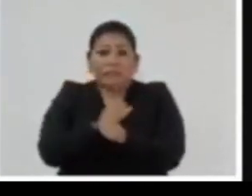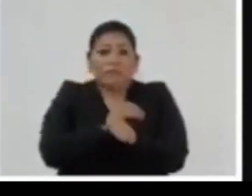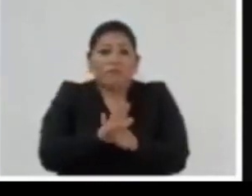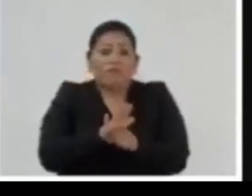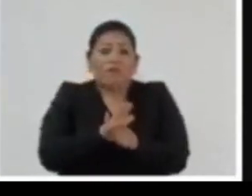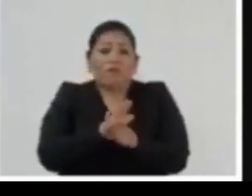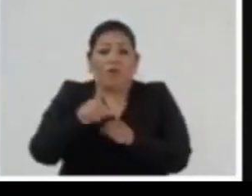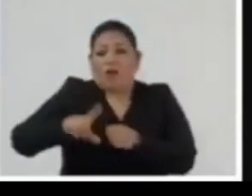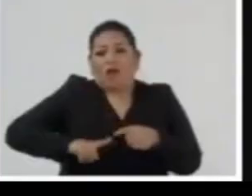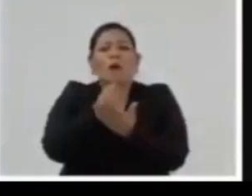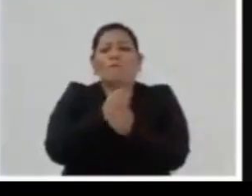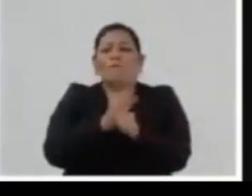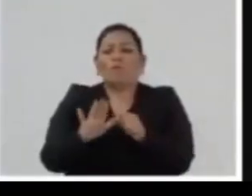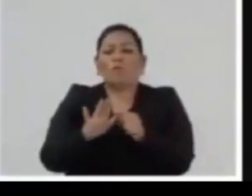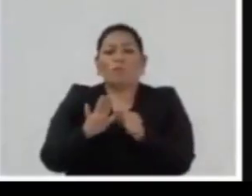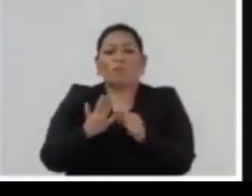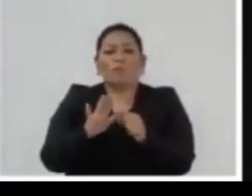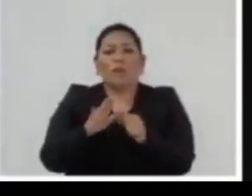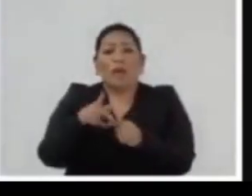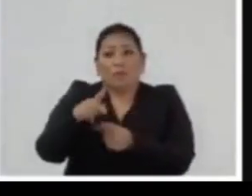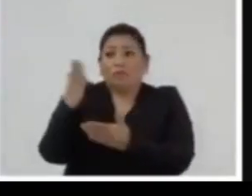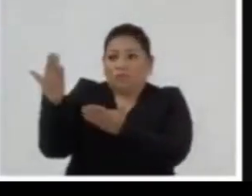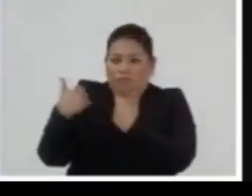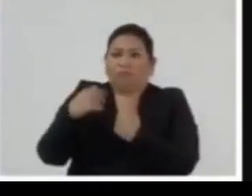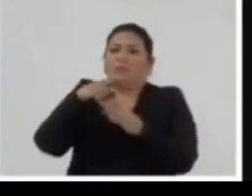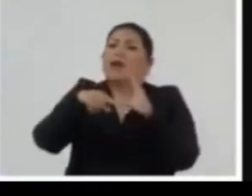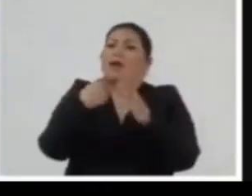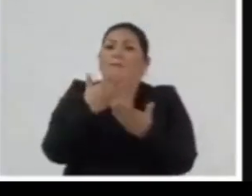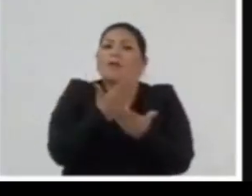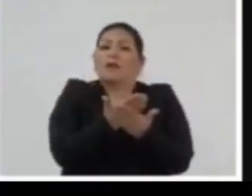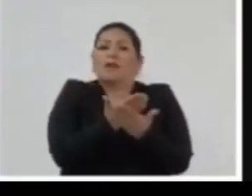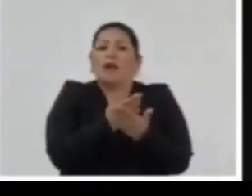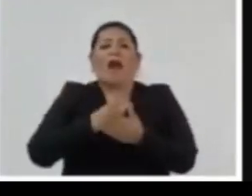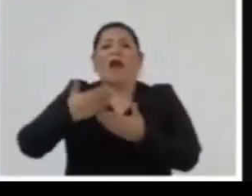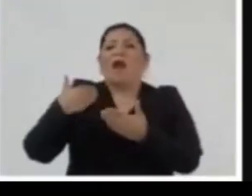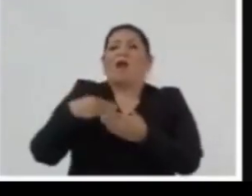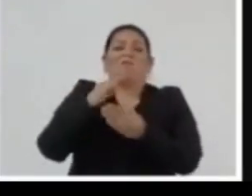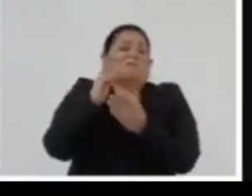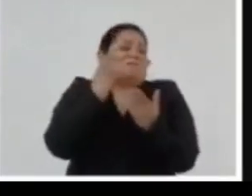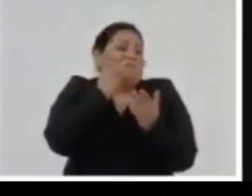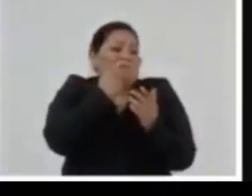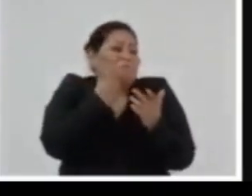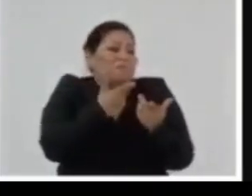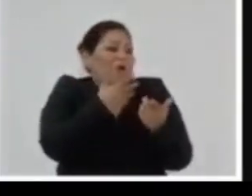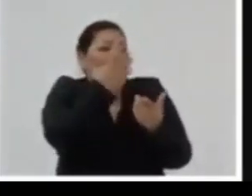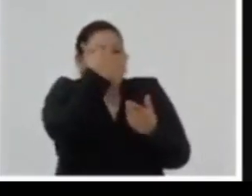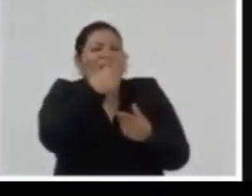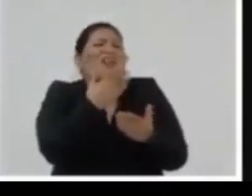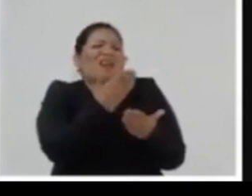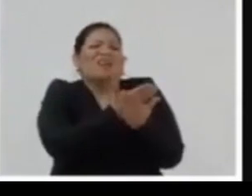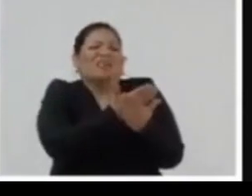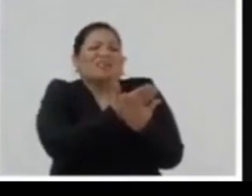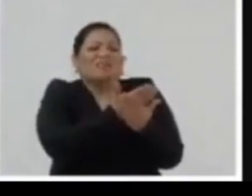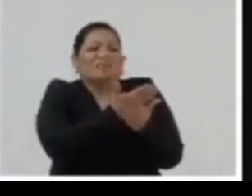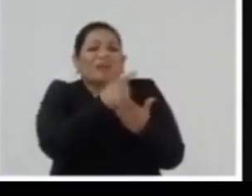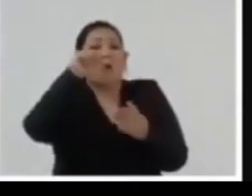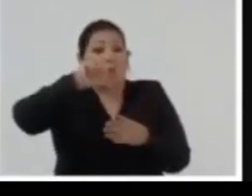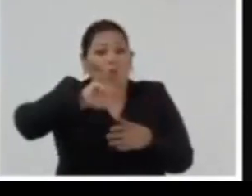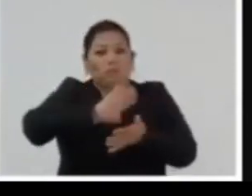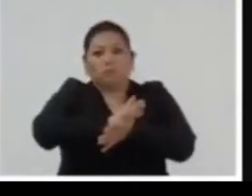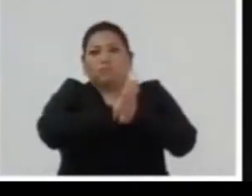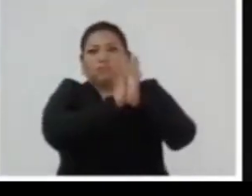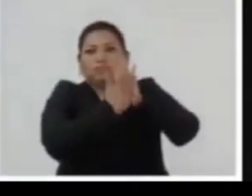en consulta de información. ¿Y por qué? Porque gente que a lo mejor antes no solicitaba información, hoy va a querer saber cómo se tomaron